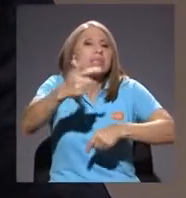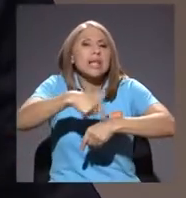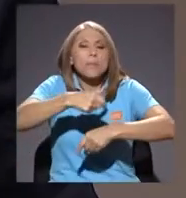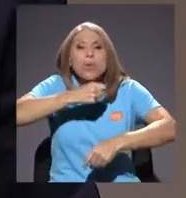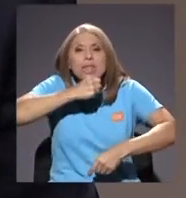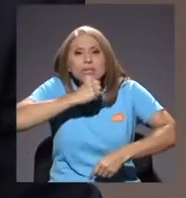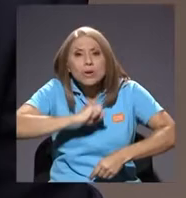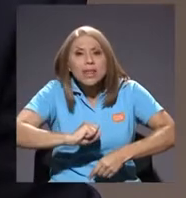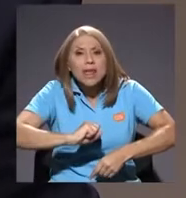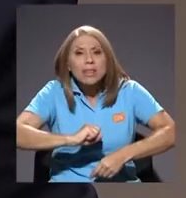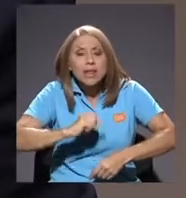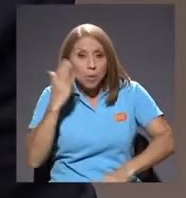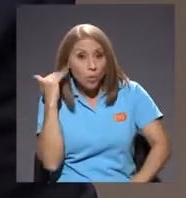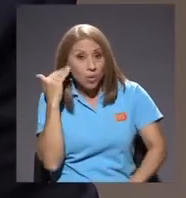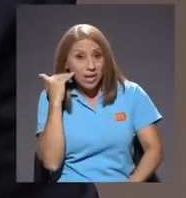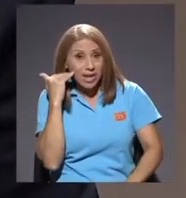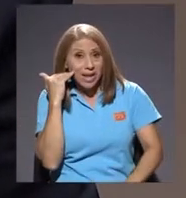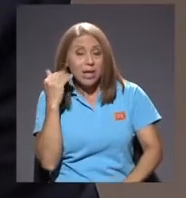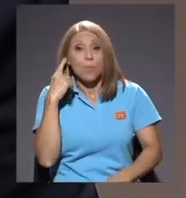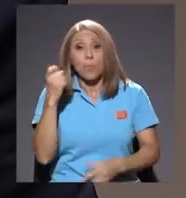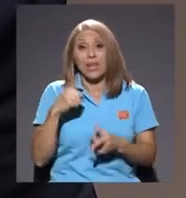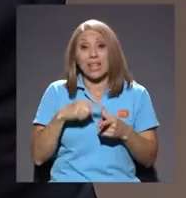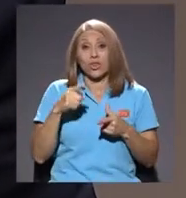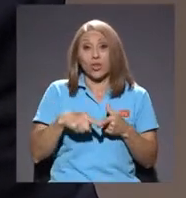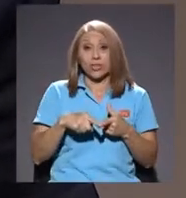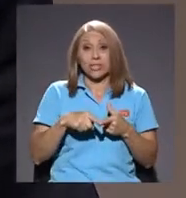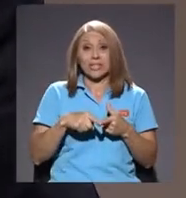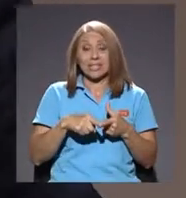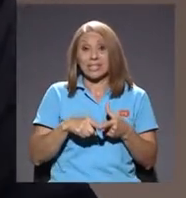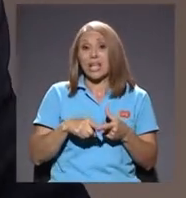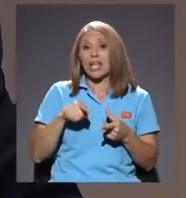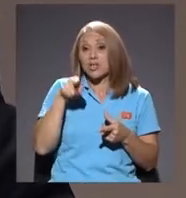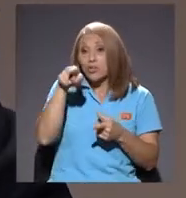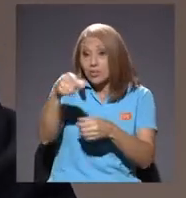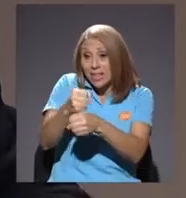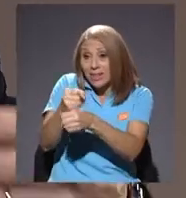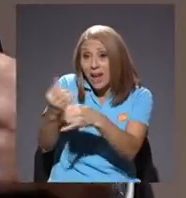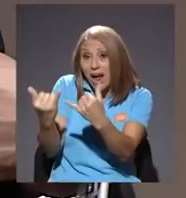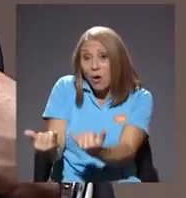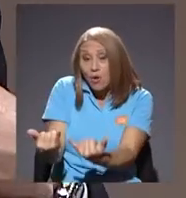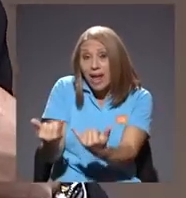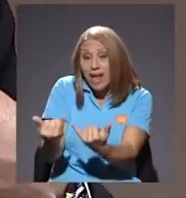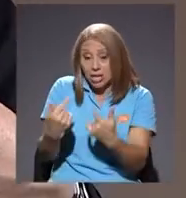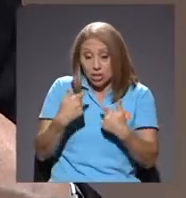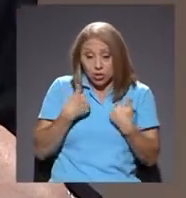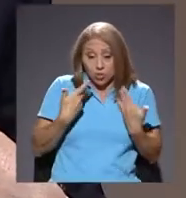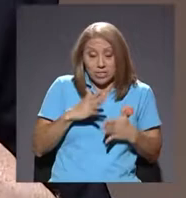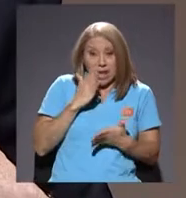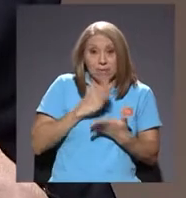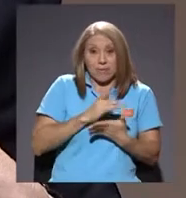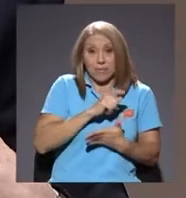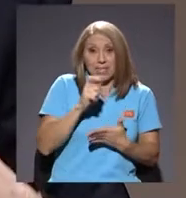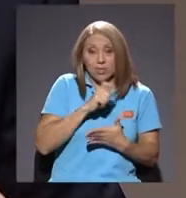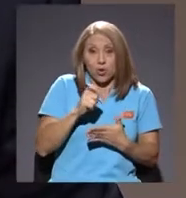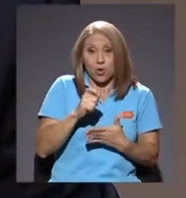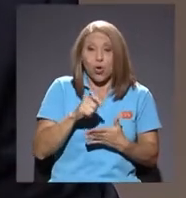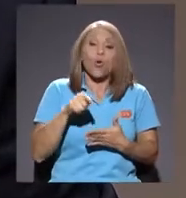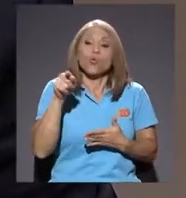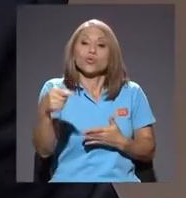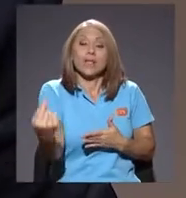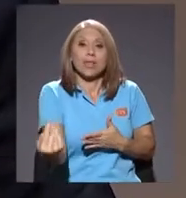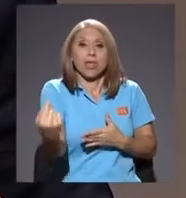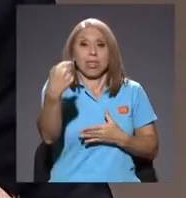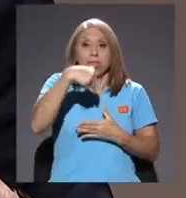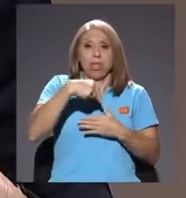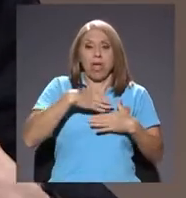si no el costo de mi pensión le va a caer a usted en el futuro y esto es lo que estamos tratando es que si yo tengo capacidad constructiva me caiga a mí